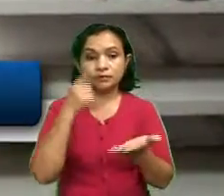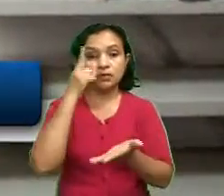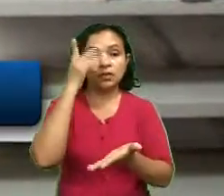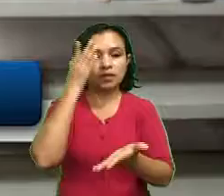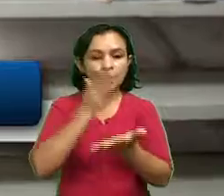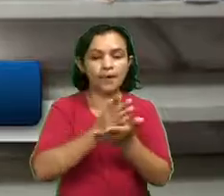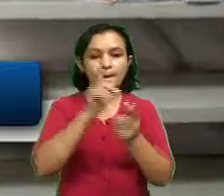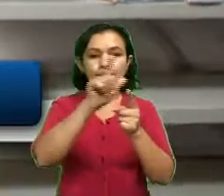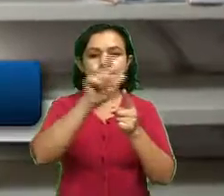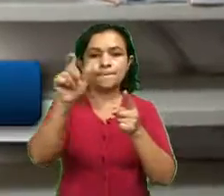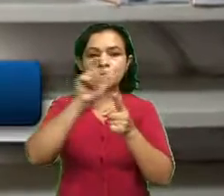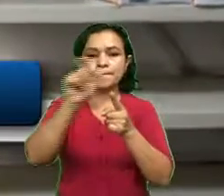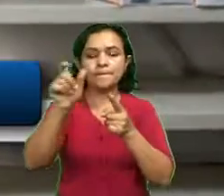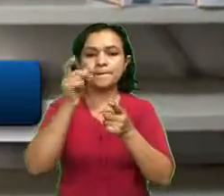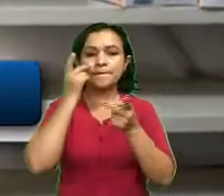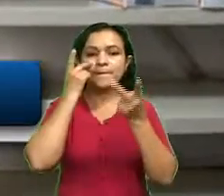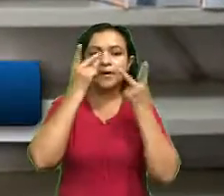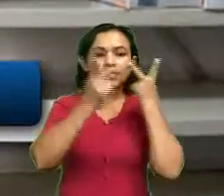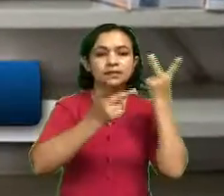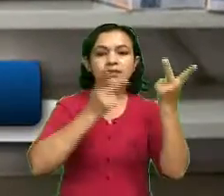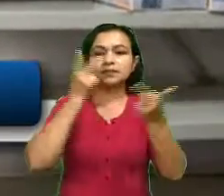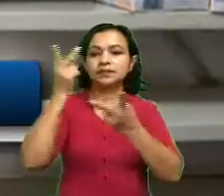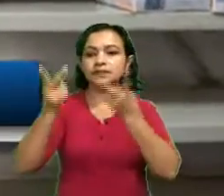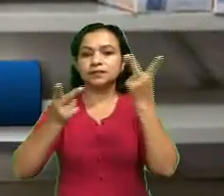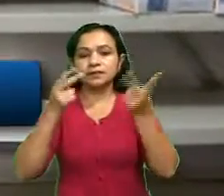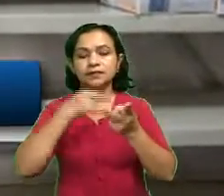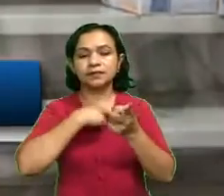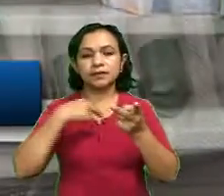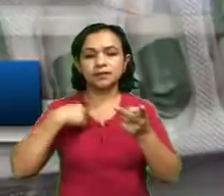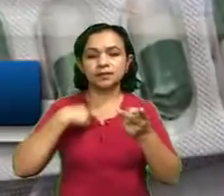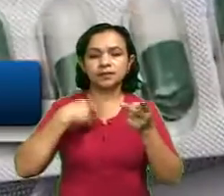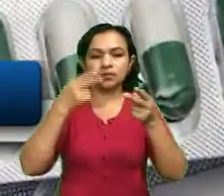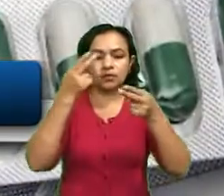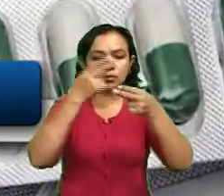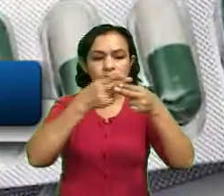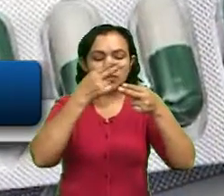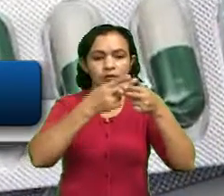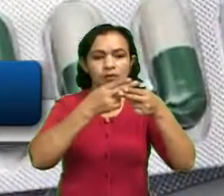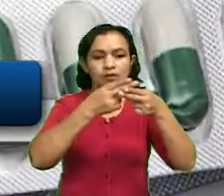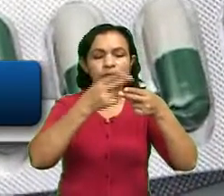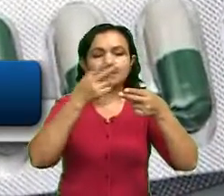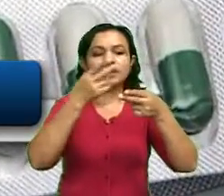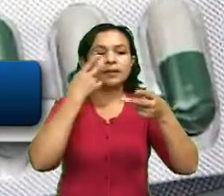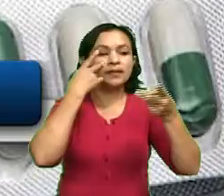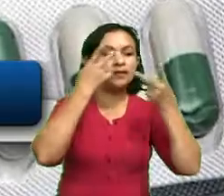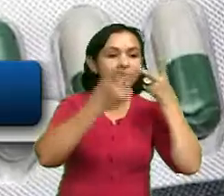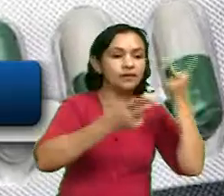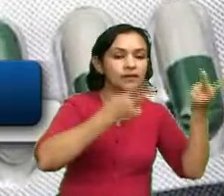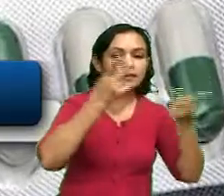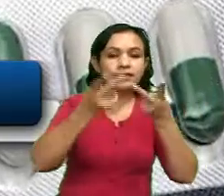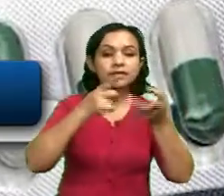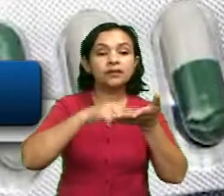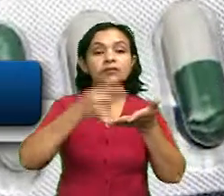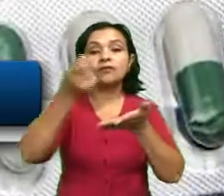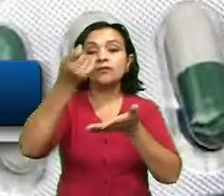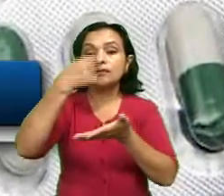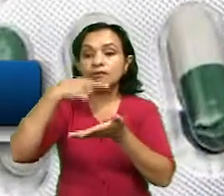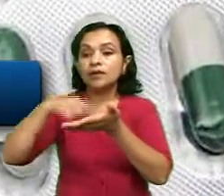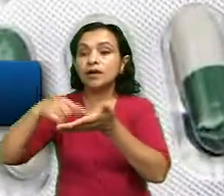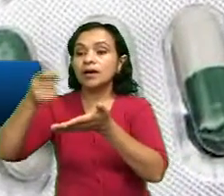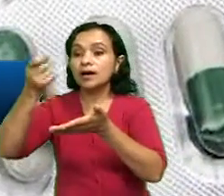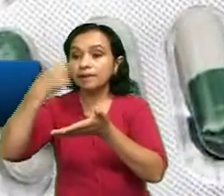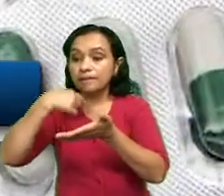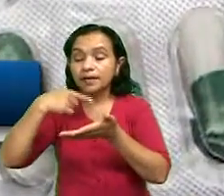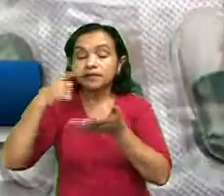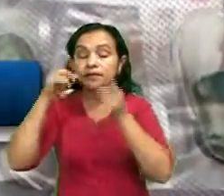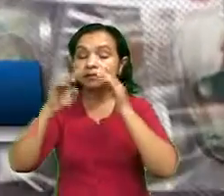mes tenemos que hacer supervisiones, ¿verdad? Nosotros hacemos un cronograma para visitar cada farmacia para poder evitar eso, de que se le vaya a vender a